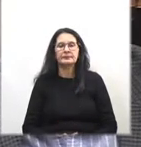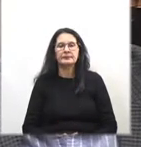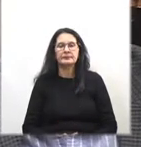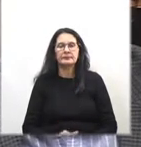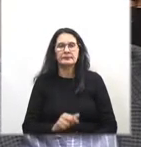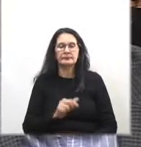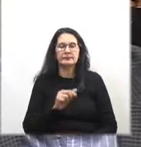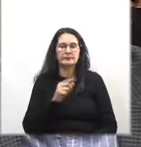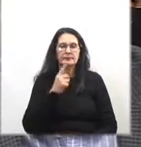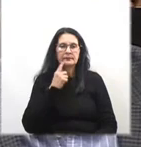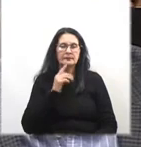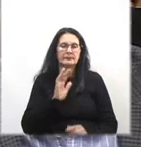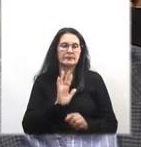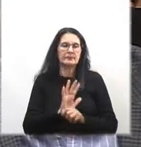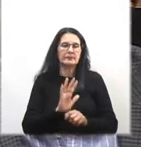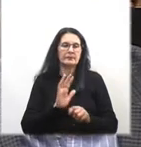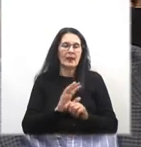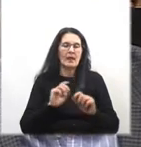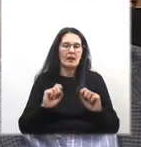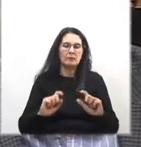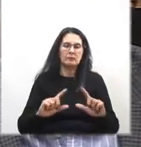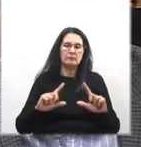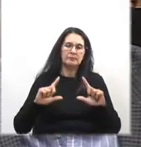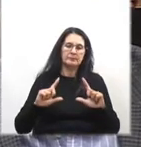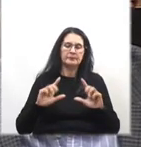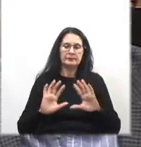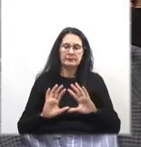el escudo en la Policía Nacional.